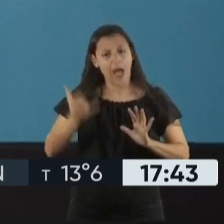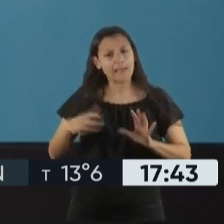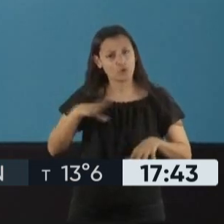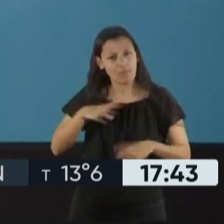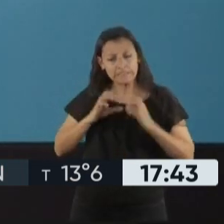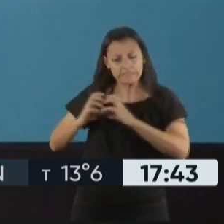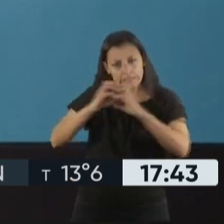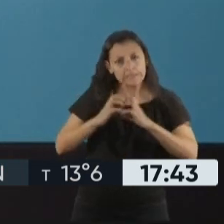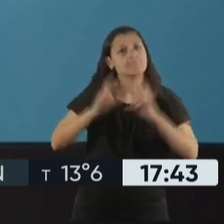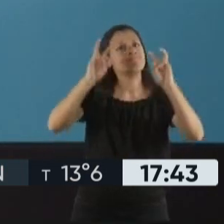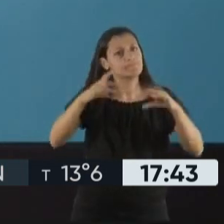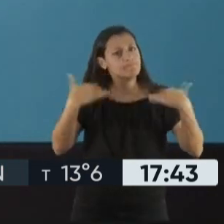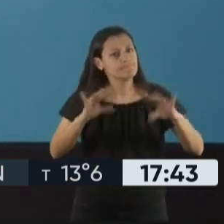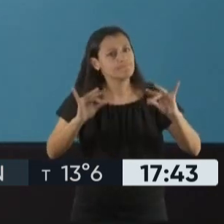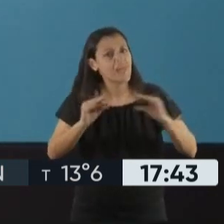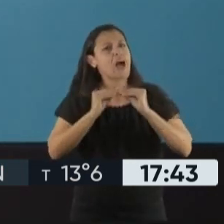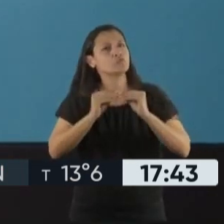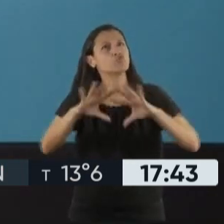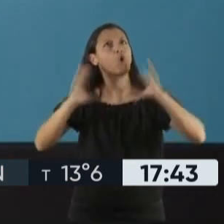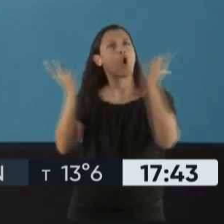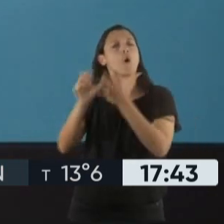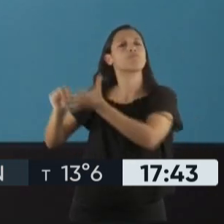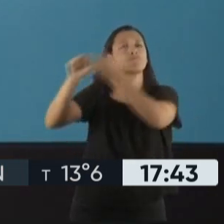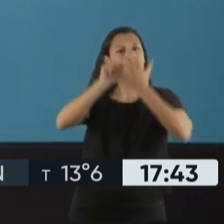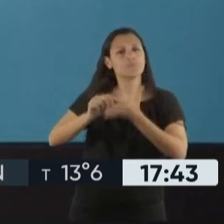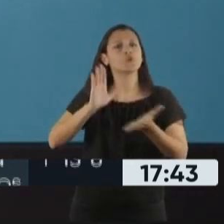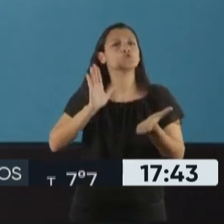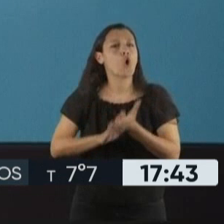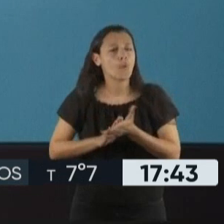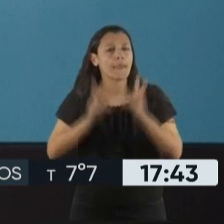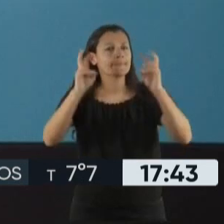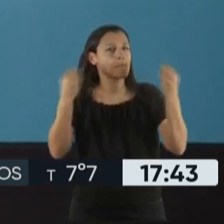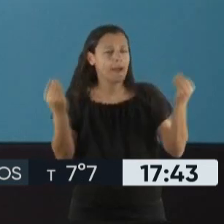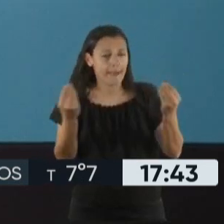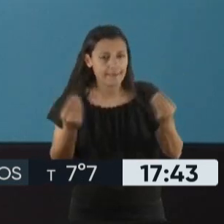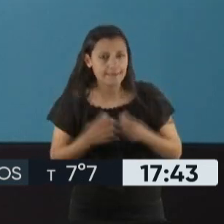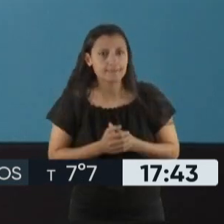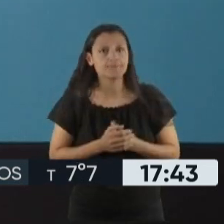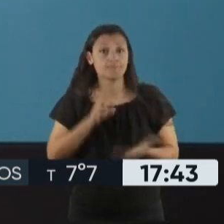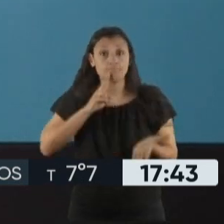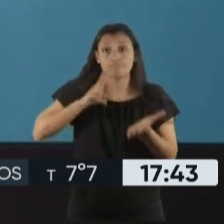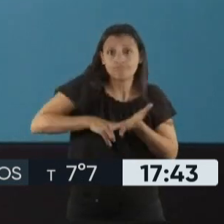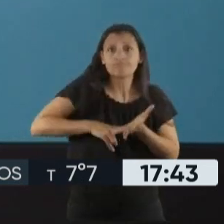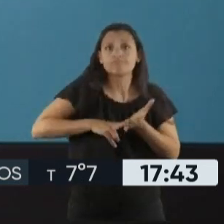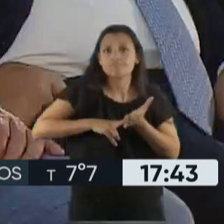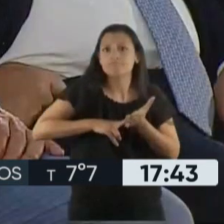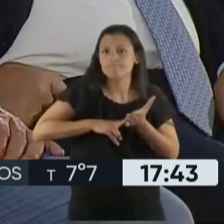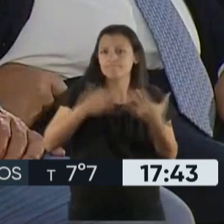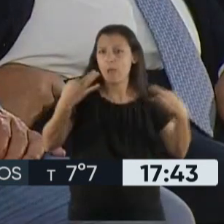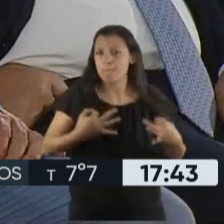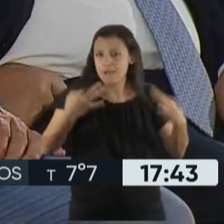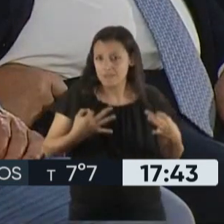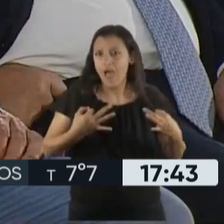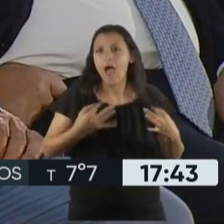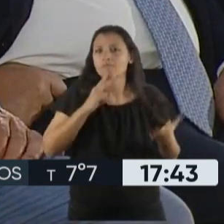debate internacional sobre este asunto, sobre el asunto de lo que constituyen rentas extraordinarias,